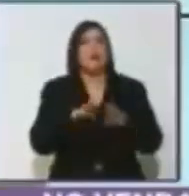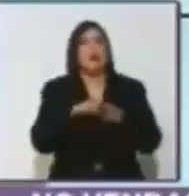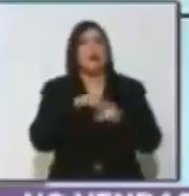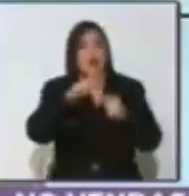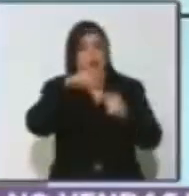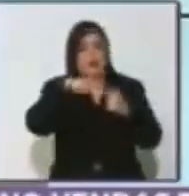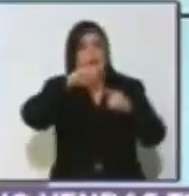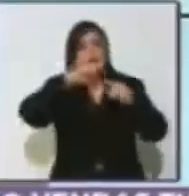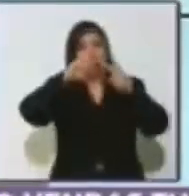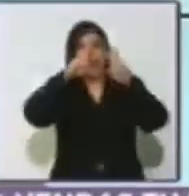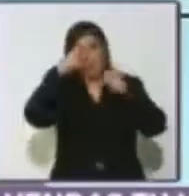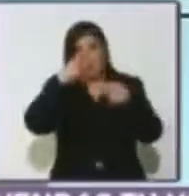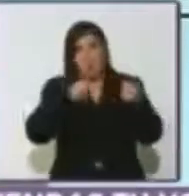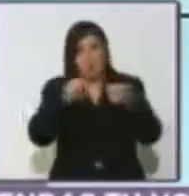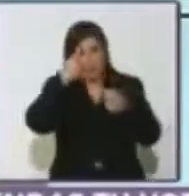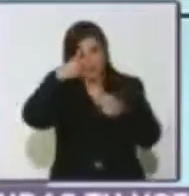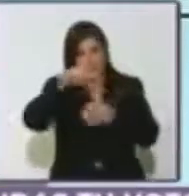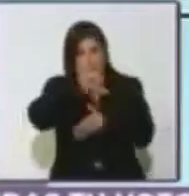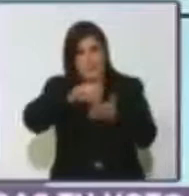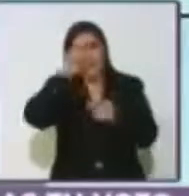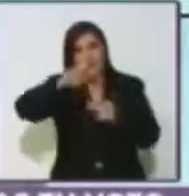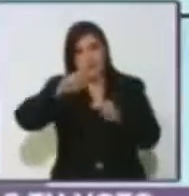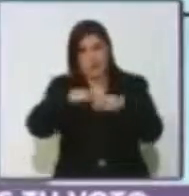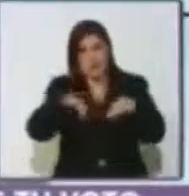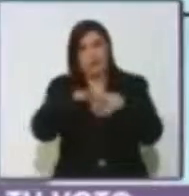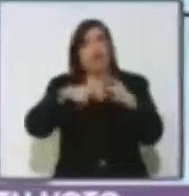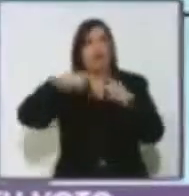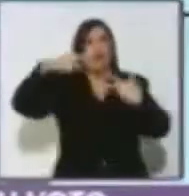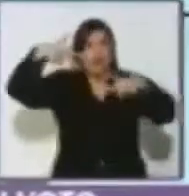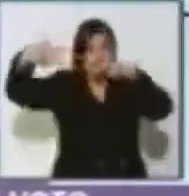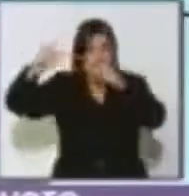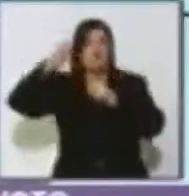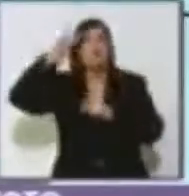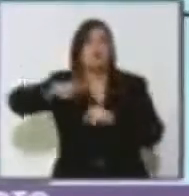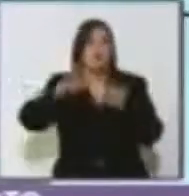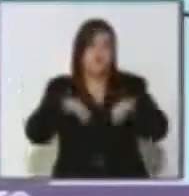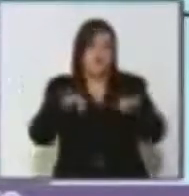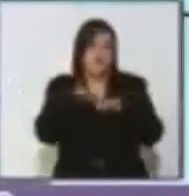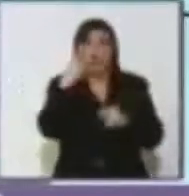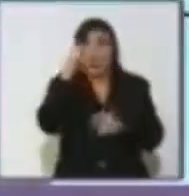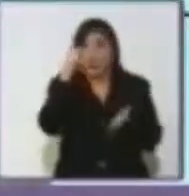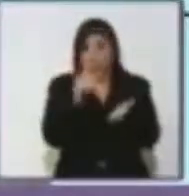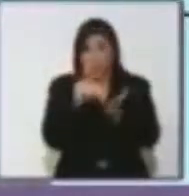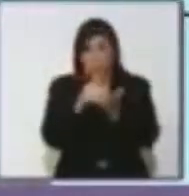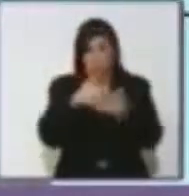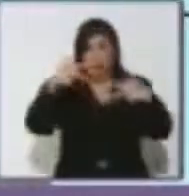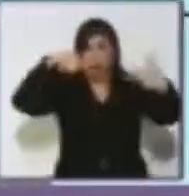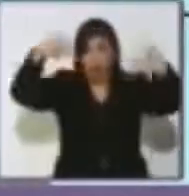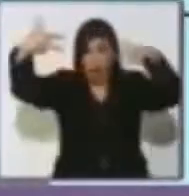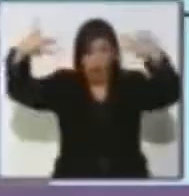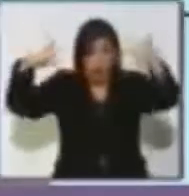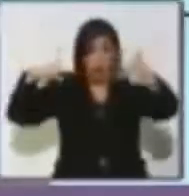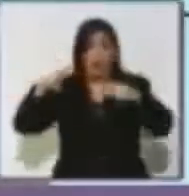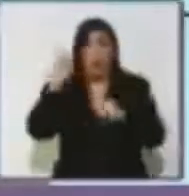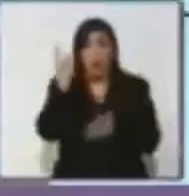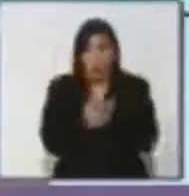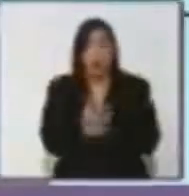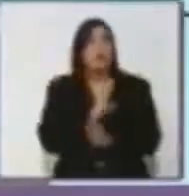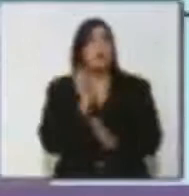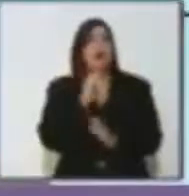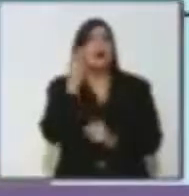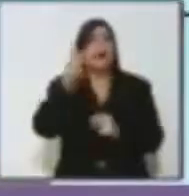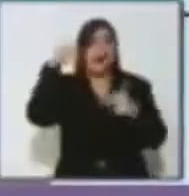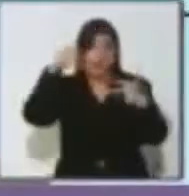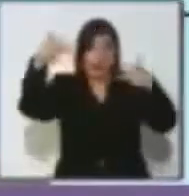es fundamental. El tema de las cámaras también es fundamental, pero no solamente es 1 millón de cámaras, sino de lo que se trata es de que